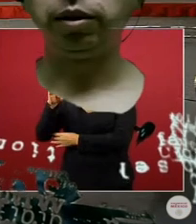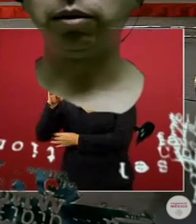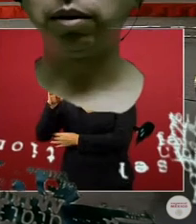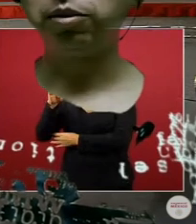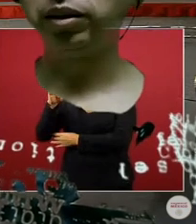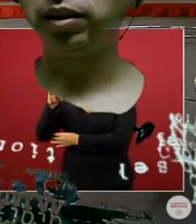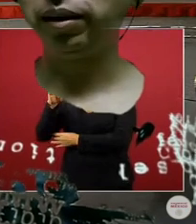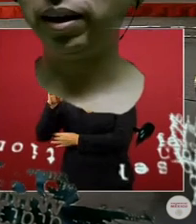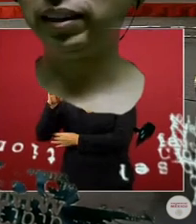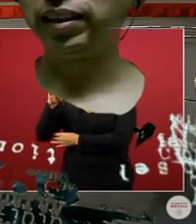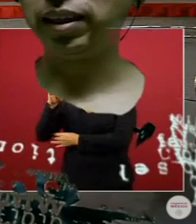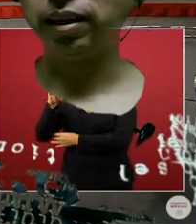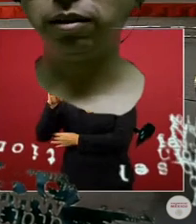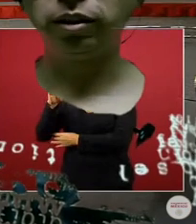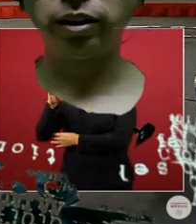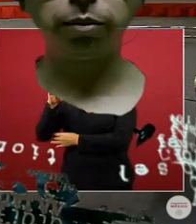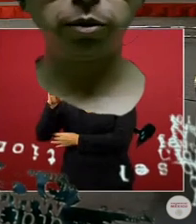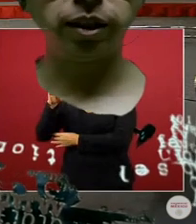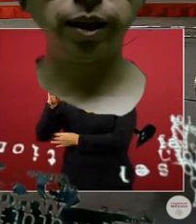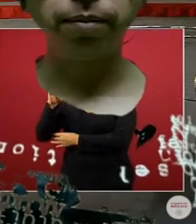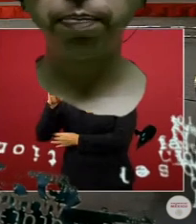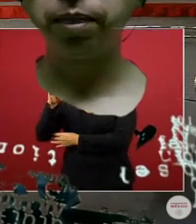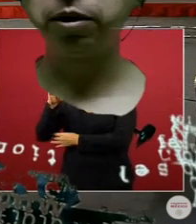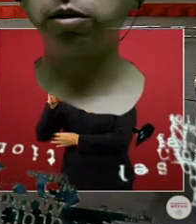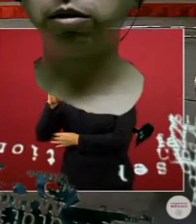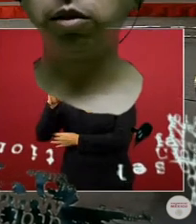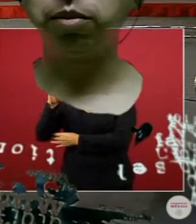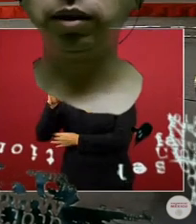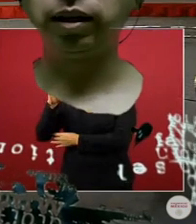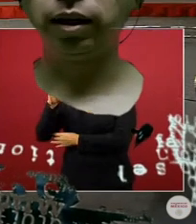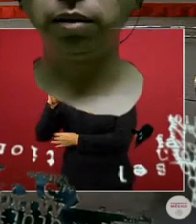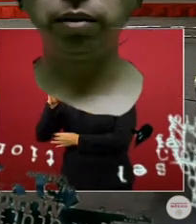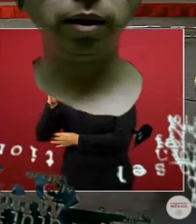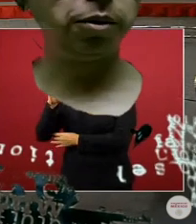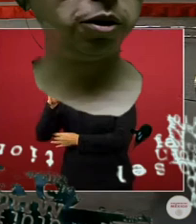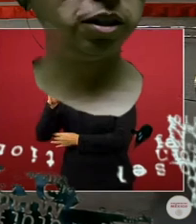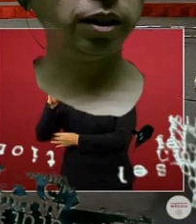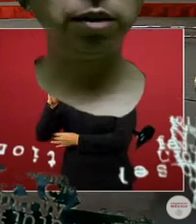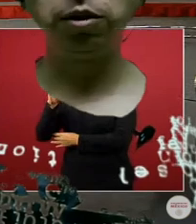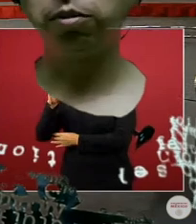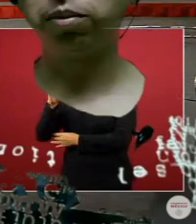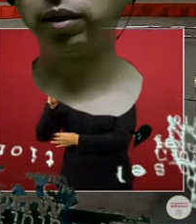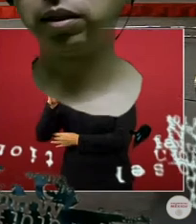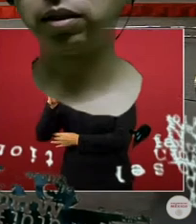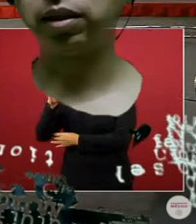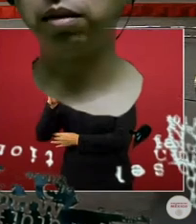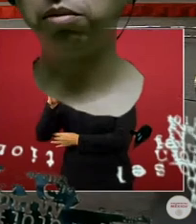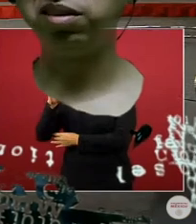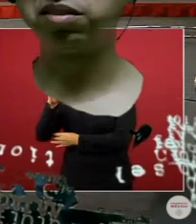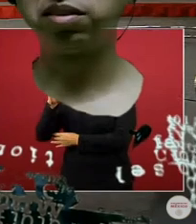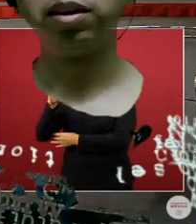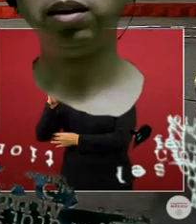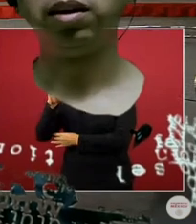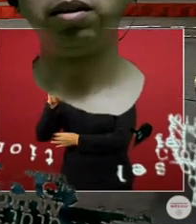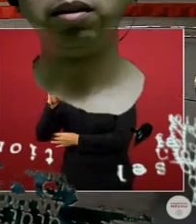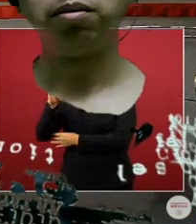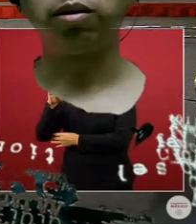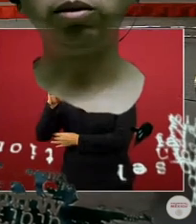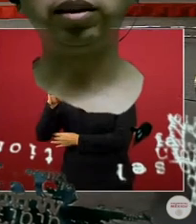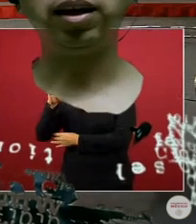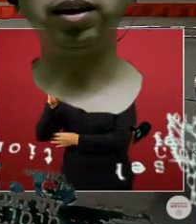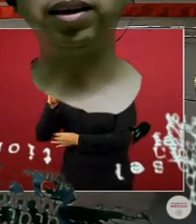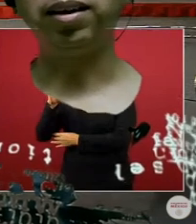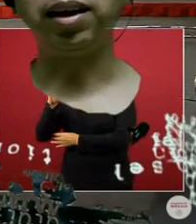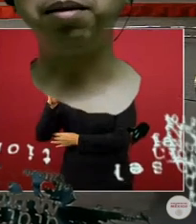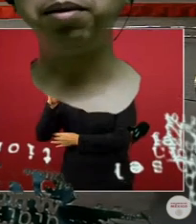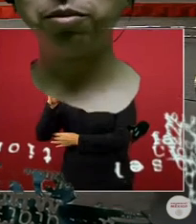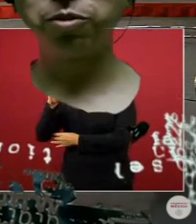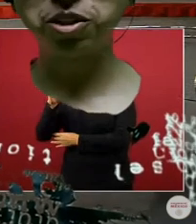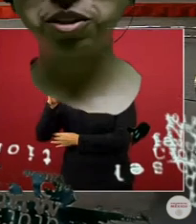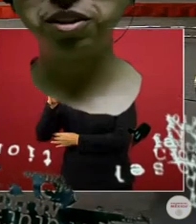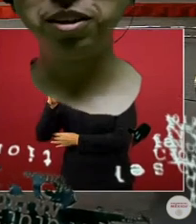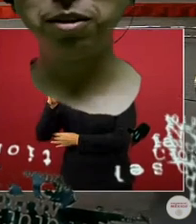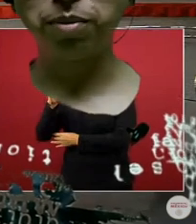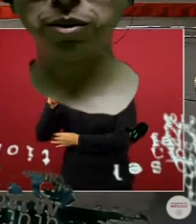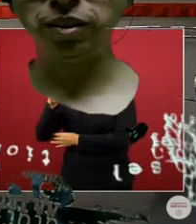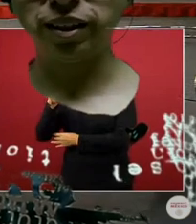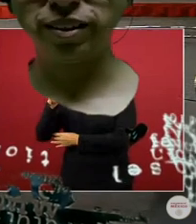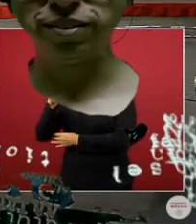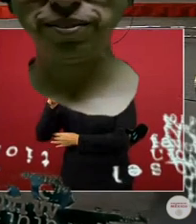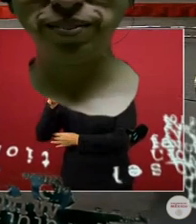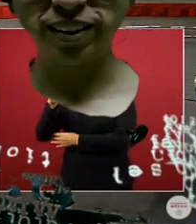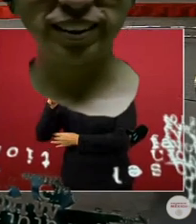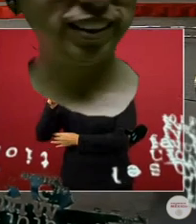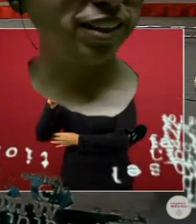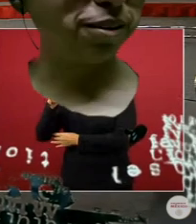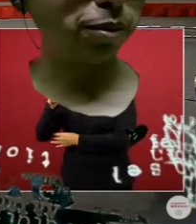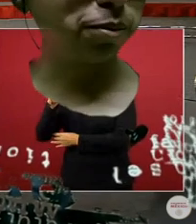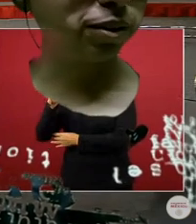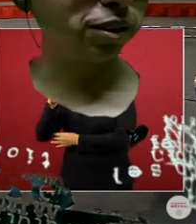Y bueno, vamos a ver a esta otra reportera. De hecho, voy a aumentar la velocidad del video porque esta es... Pregunta, habla mucho y no pregunta,